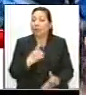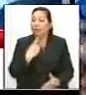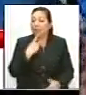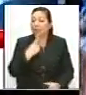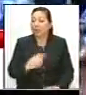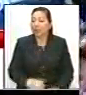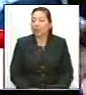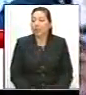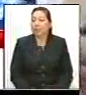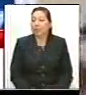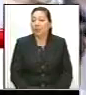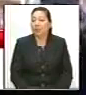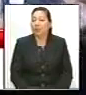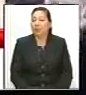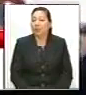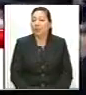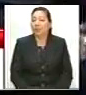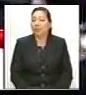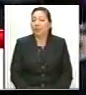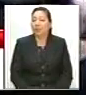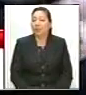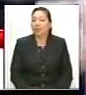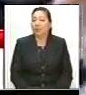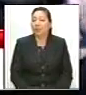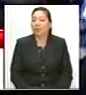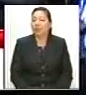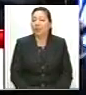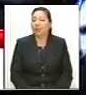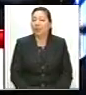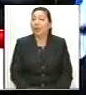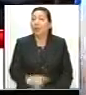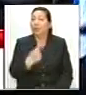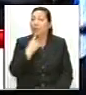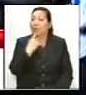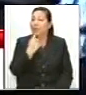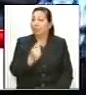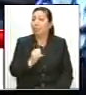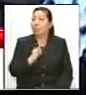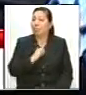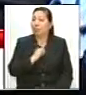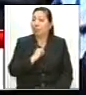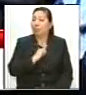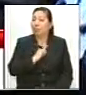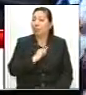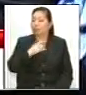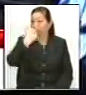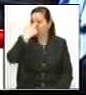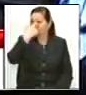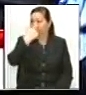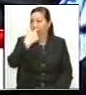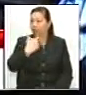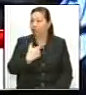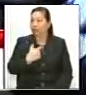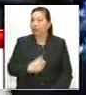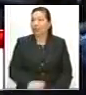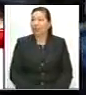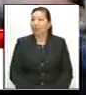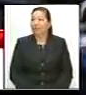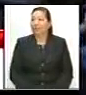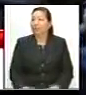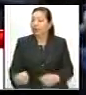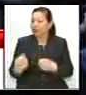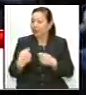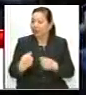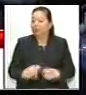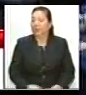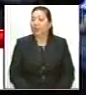mi interrupción indicando que yo personalmente,